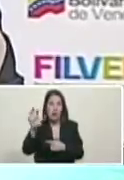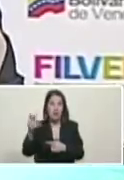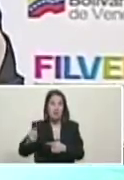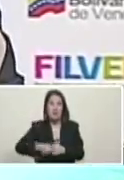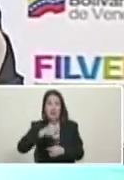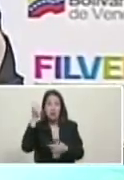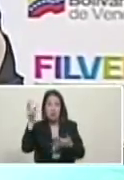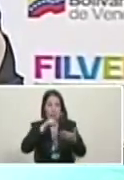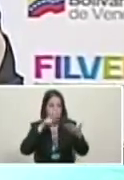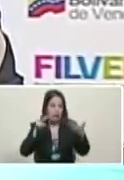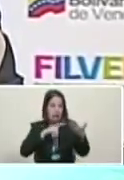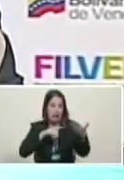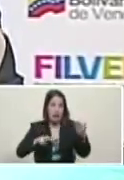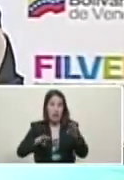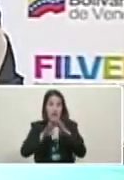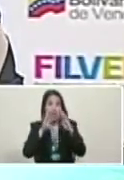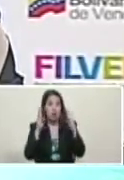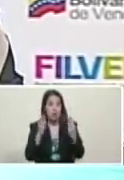mundo.